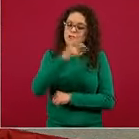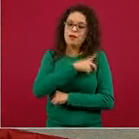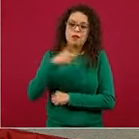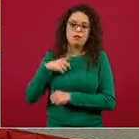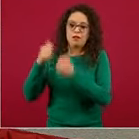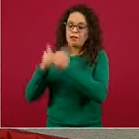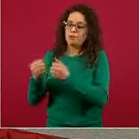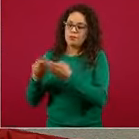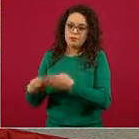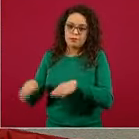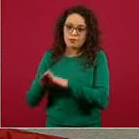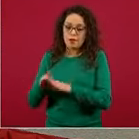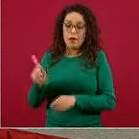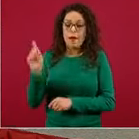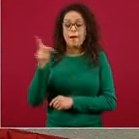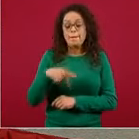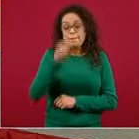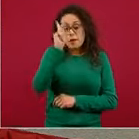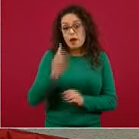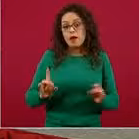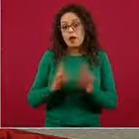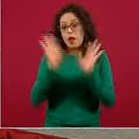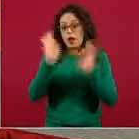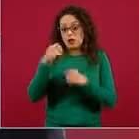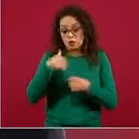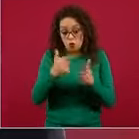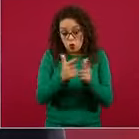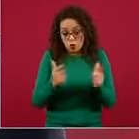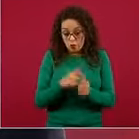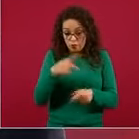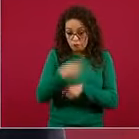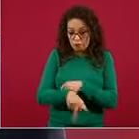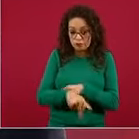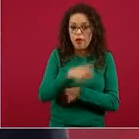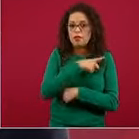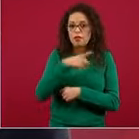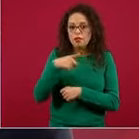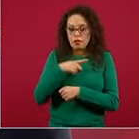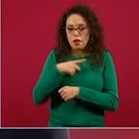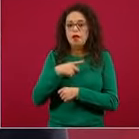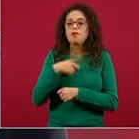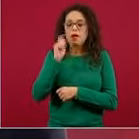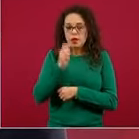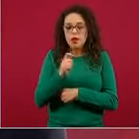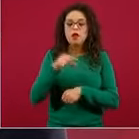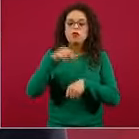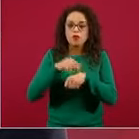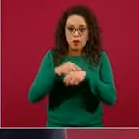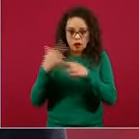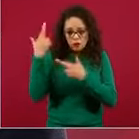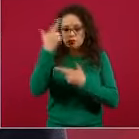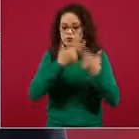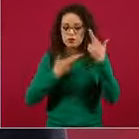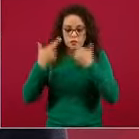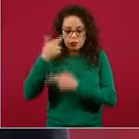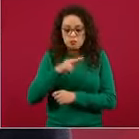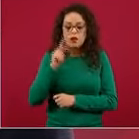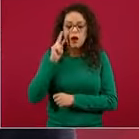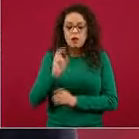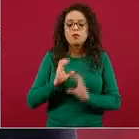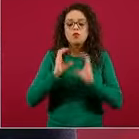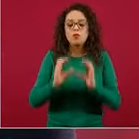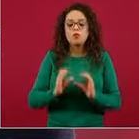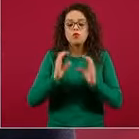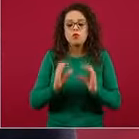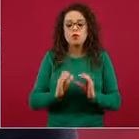riesgo, ese resguardo domiciliario debe de estar acompañado de la consulta médica, del seguimiento de un profesional de la salud, para que